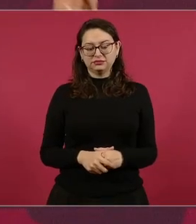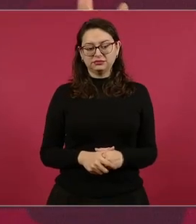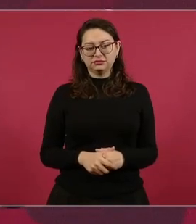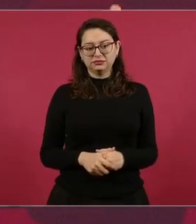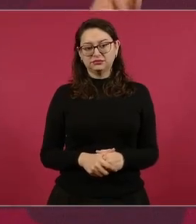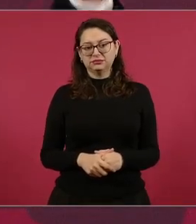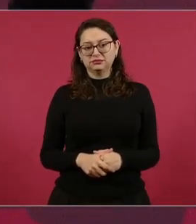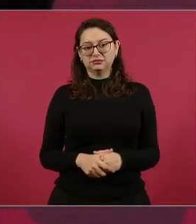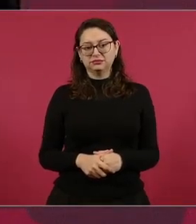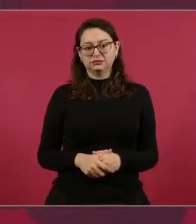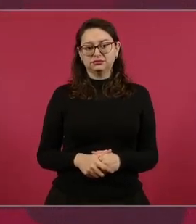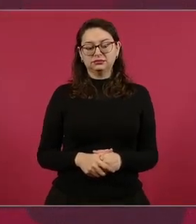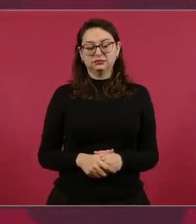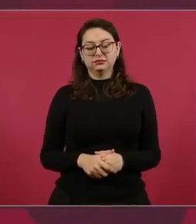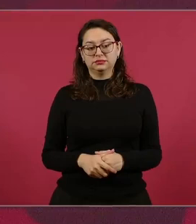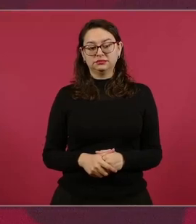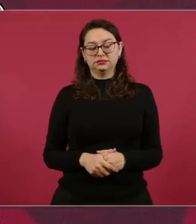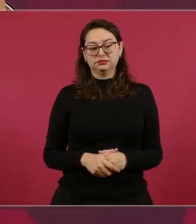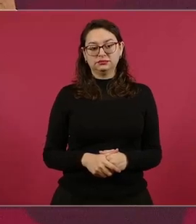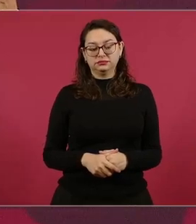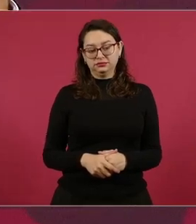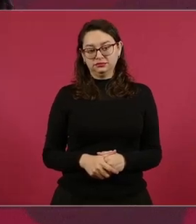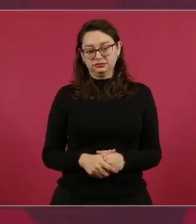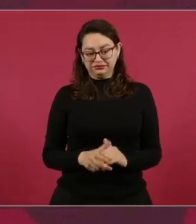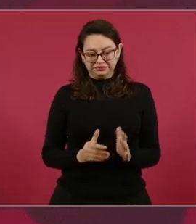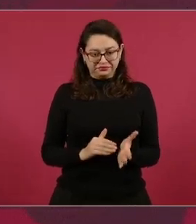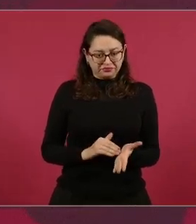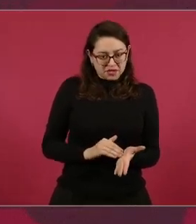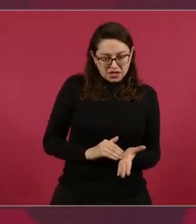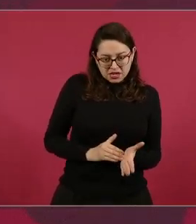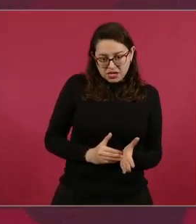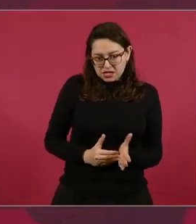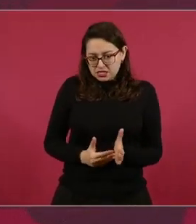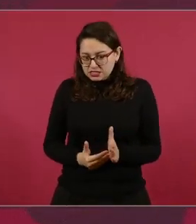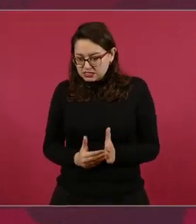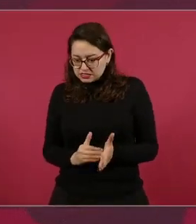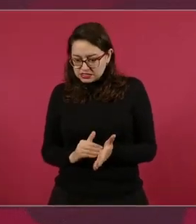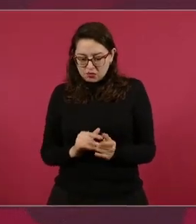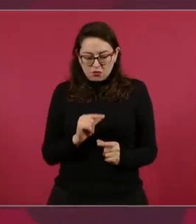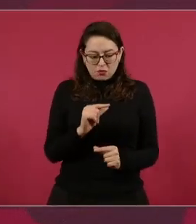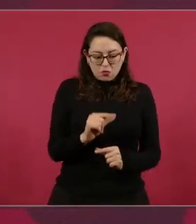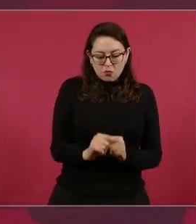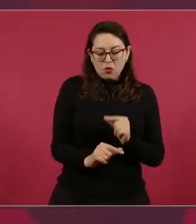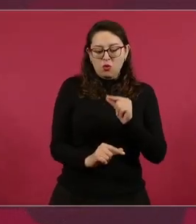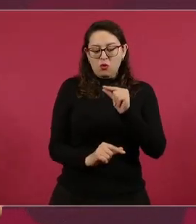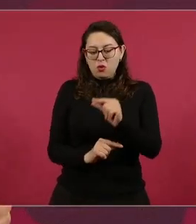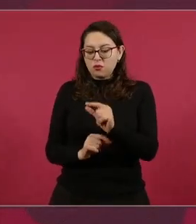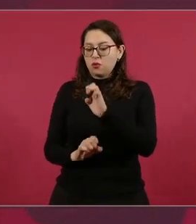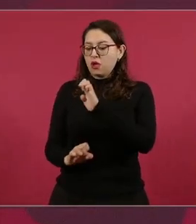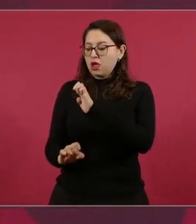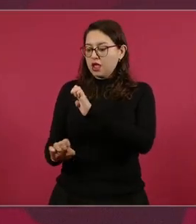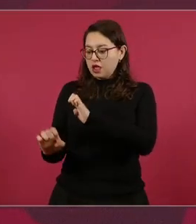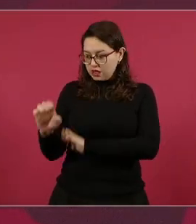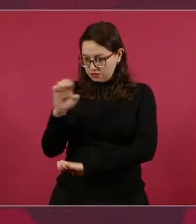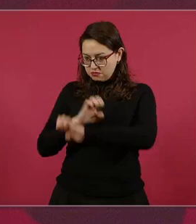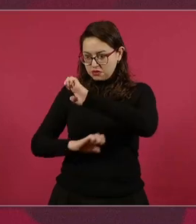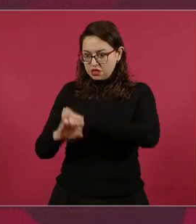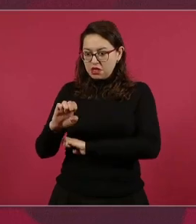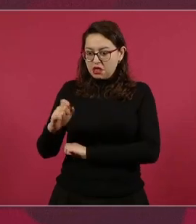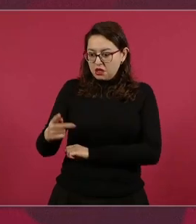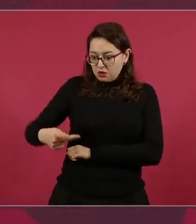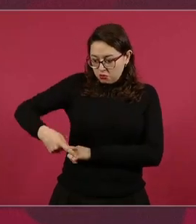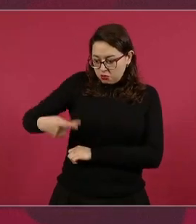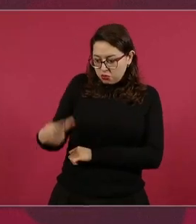Claro que para llevar a cabo ese traslado de empresas públicas